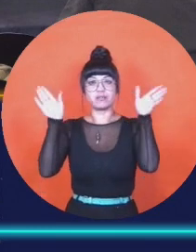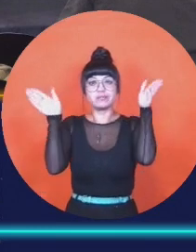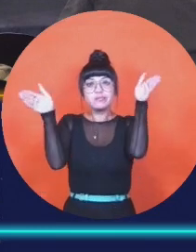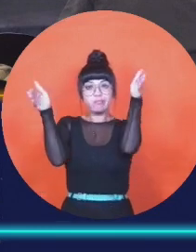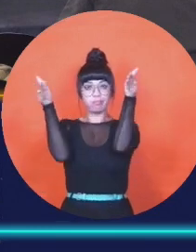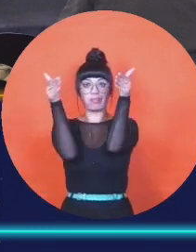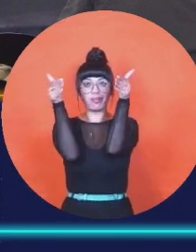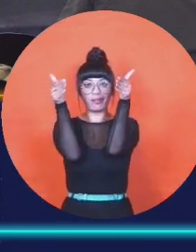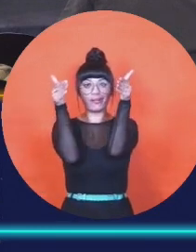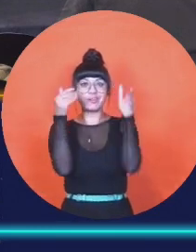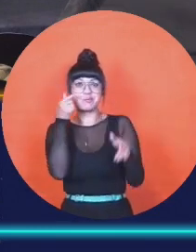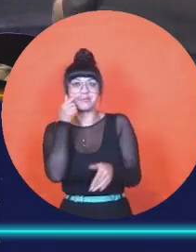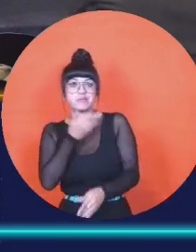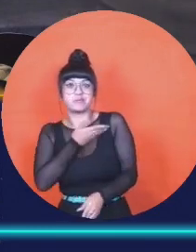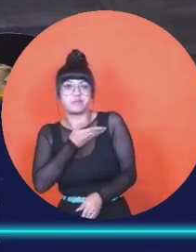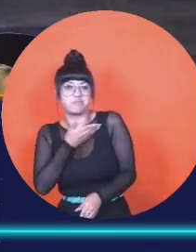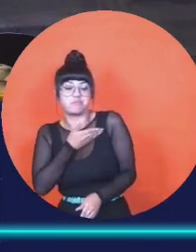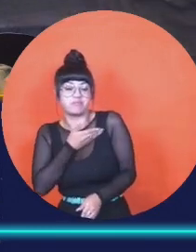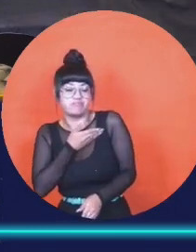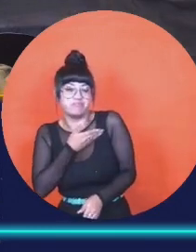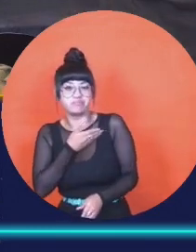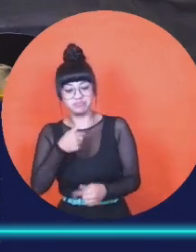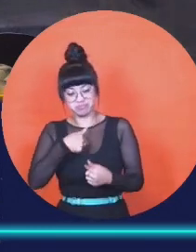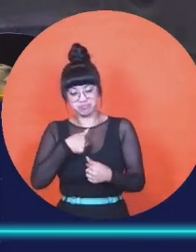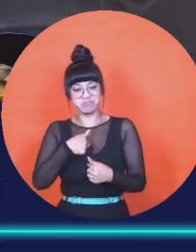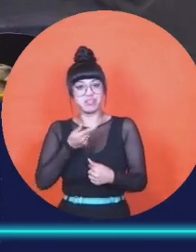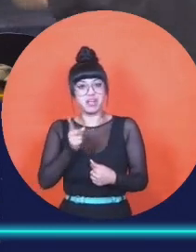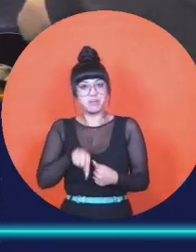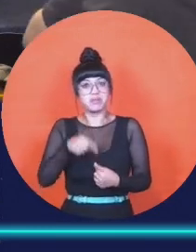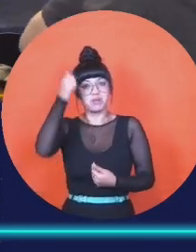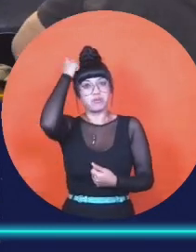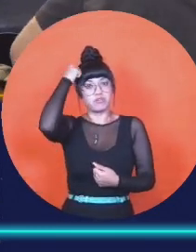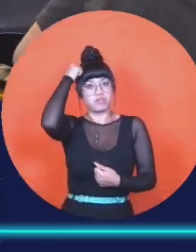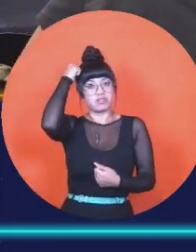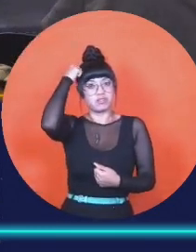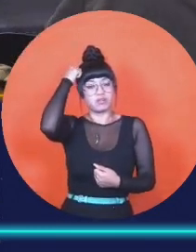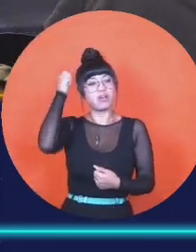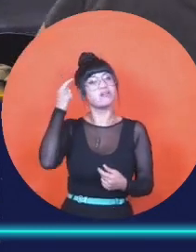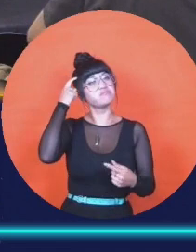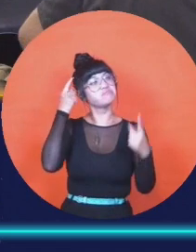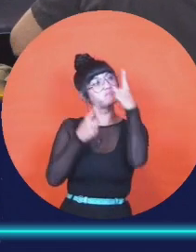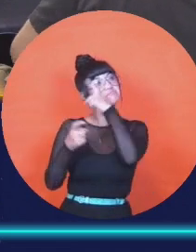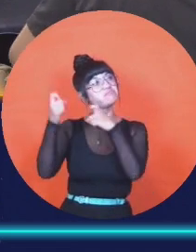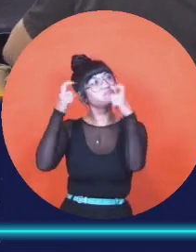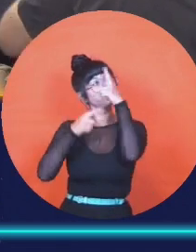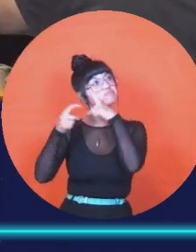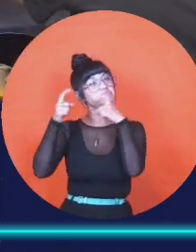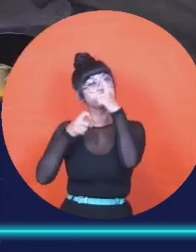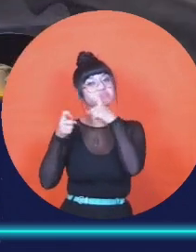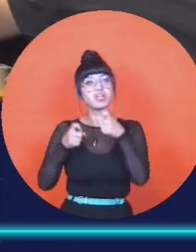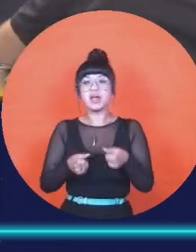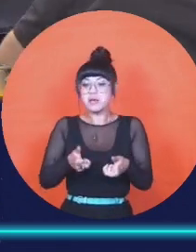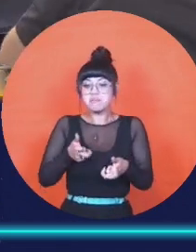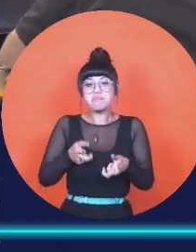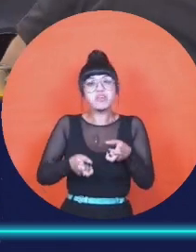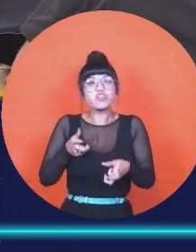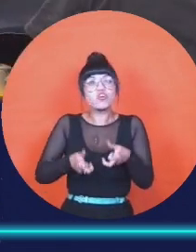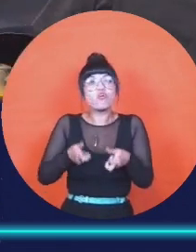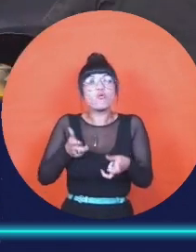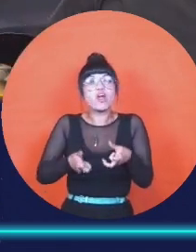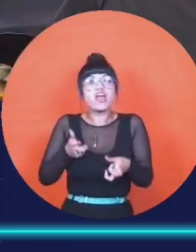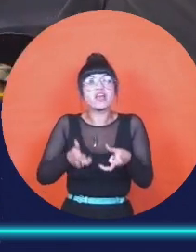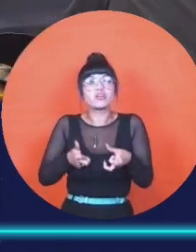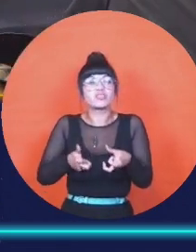tienen los padres de familia, nosotros mismos como profesores, al pensar que porque estás pensando en